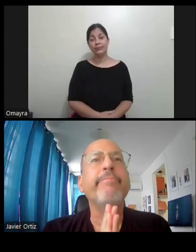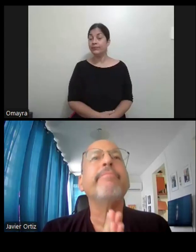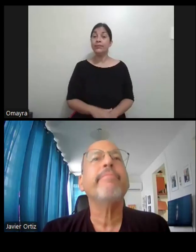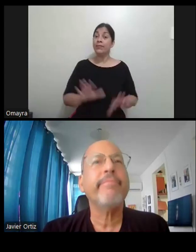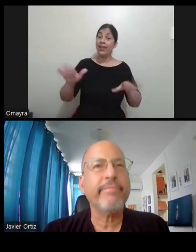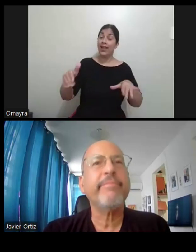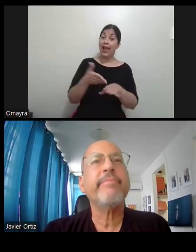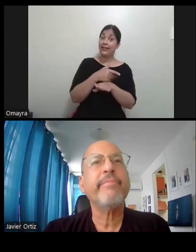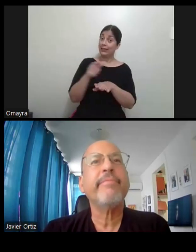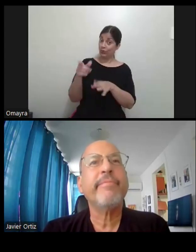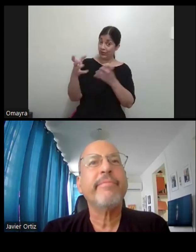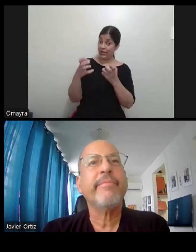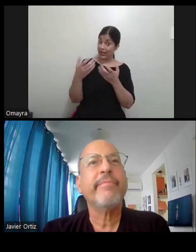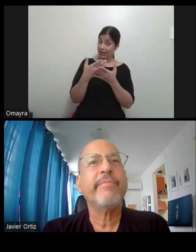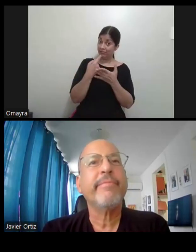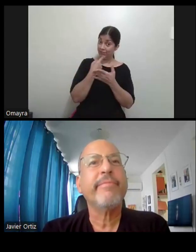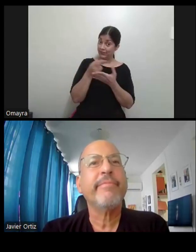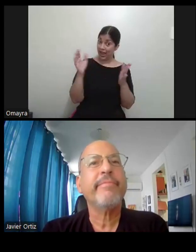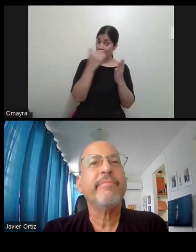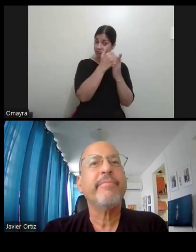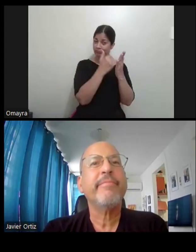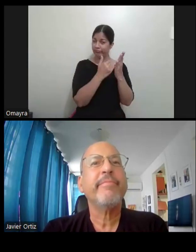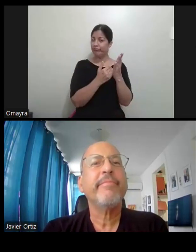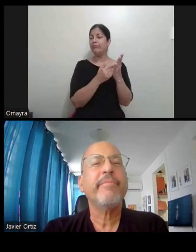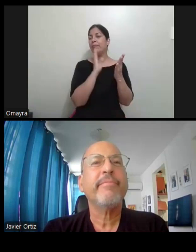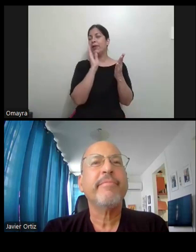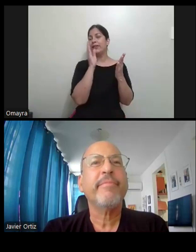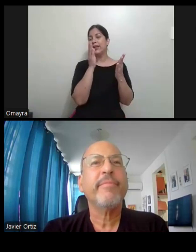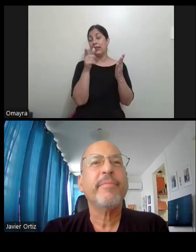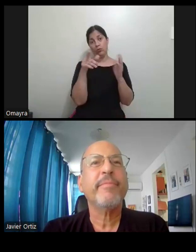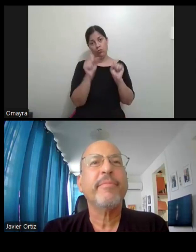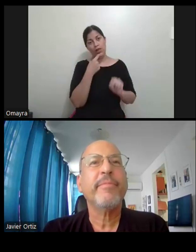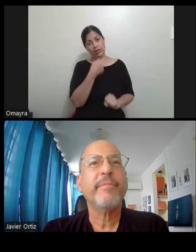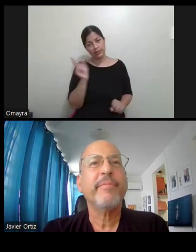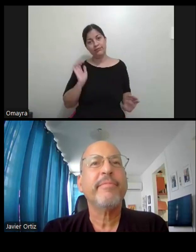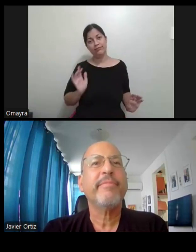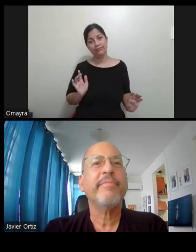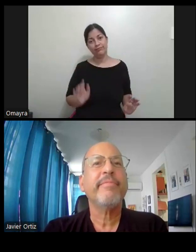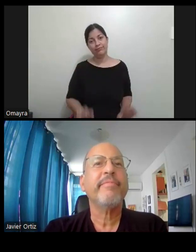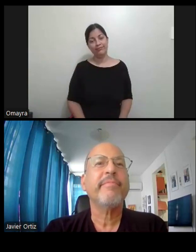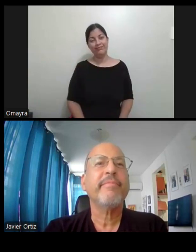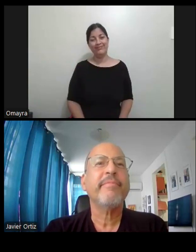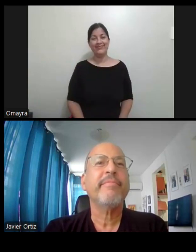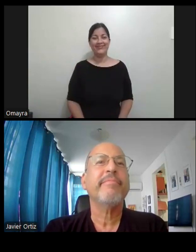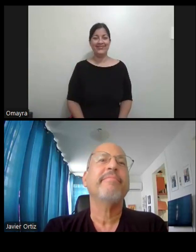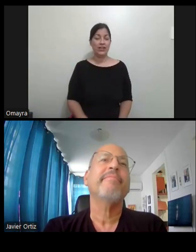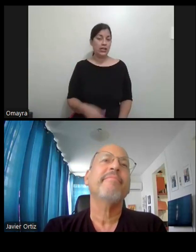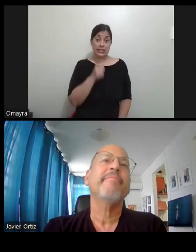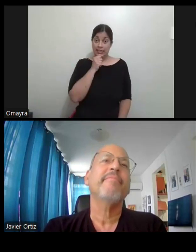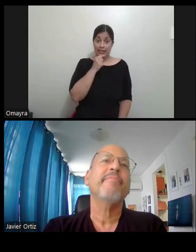¿tienes algo en el bucket list rápidamente? Algo que tengas como que se pueda decir. Ajá. Es muy secreto,